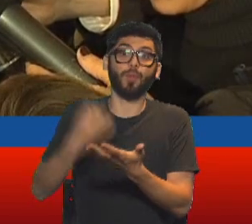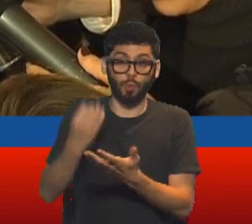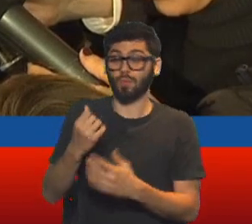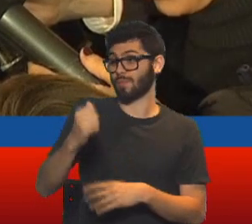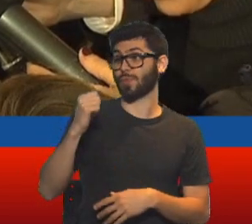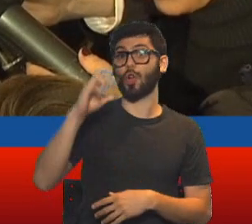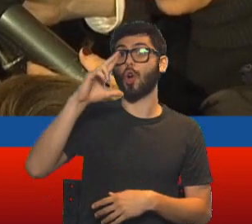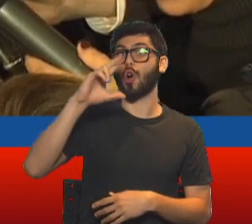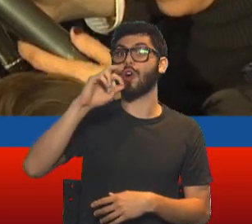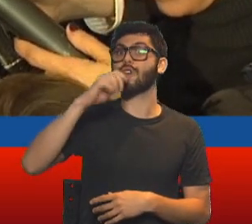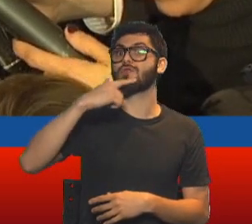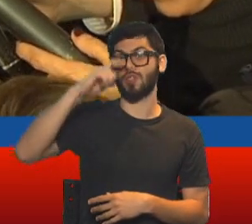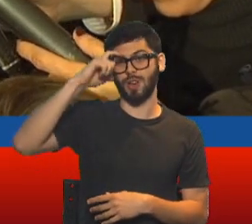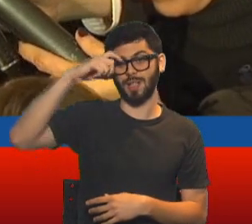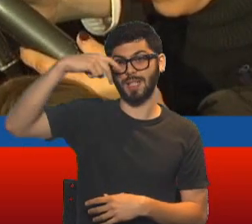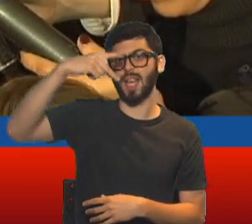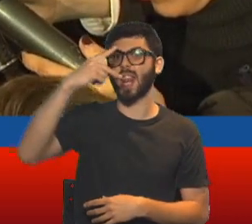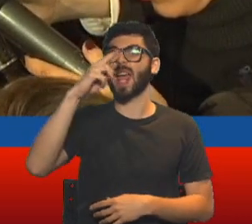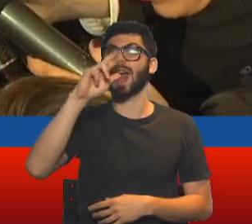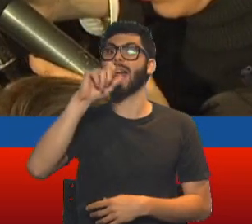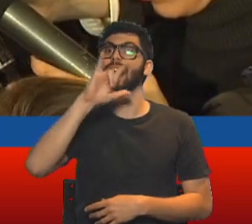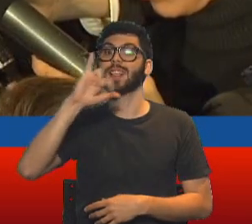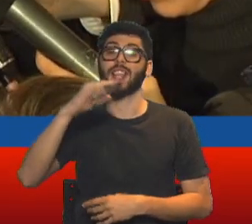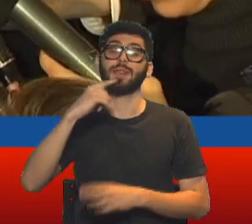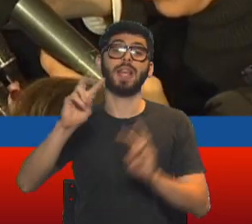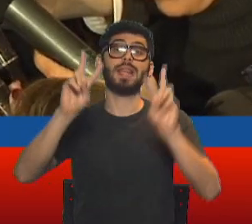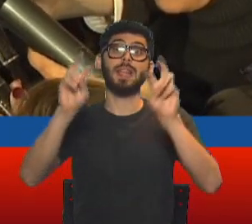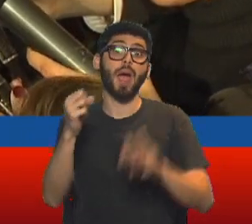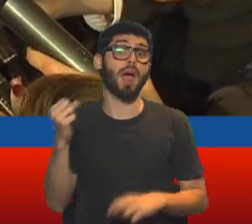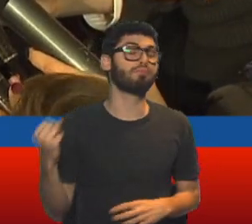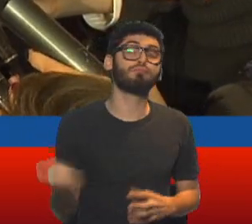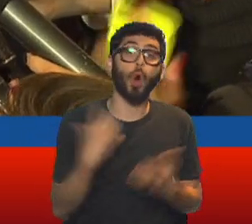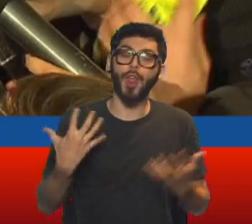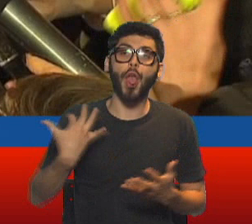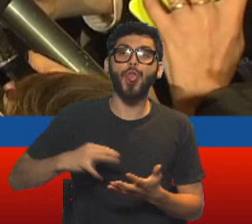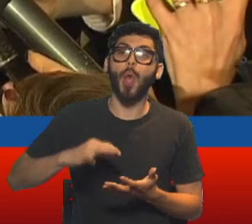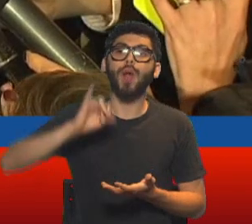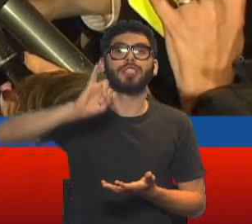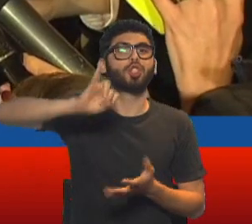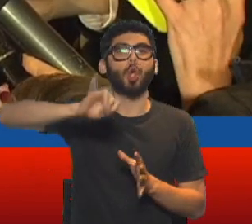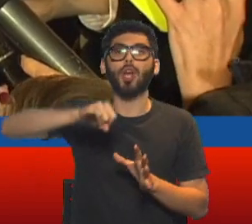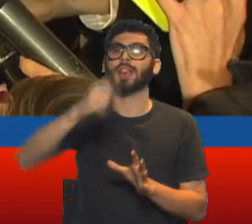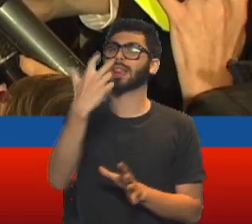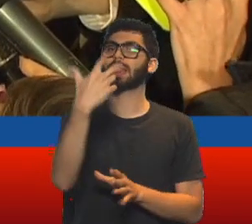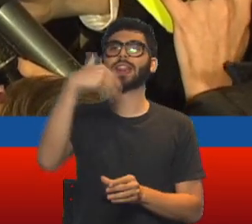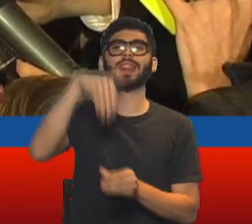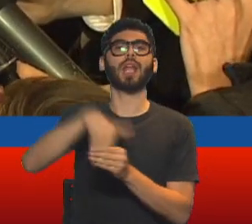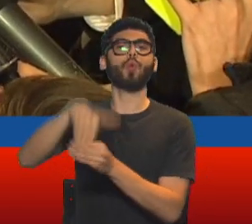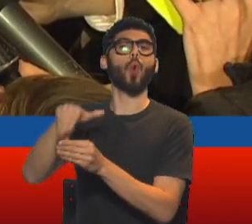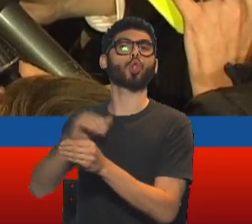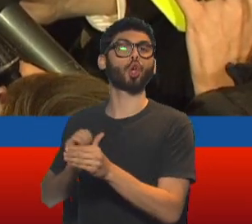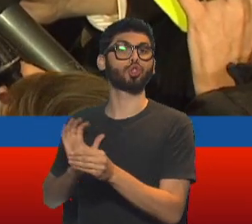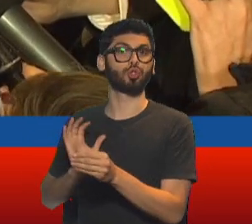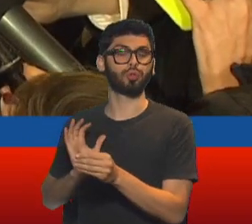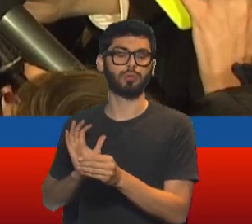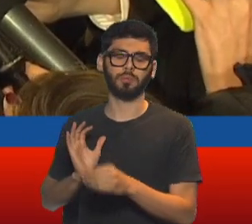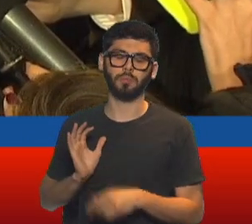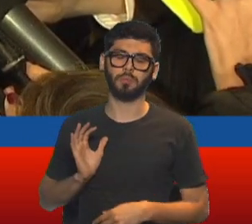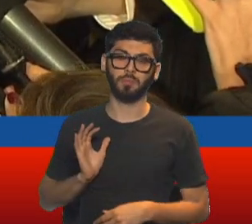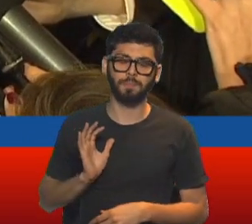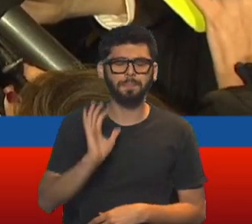Moqueda votó, pero votó en contra de lo que había sido la mayoría, pero votó. Hoy ni siquiera hubo esa votación.